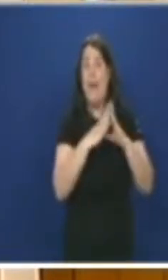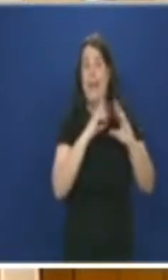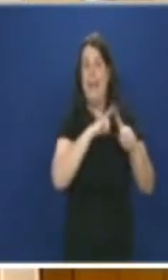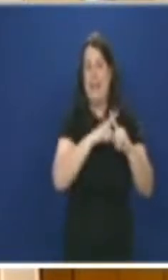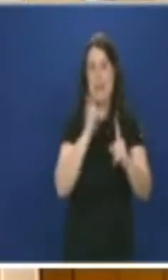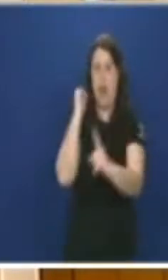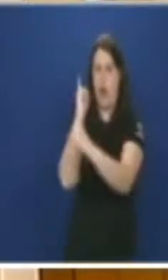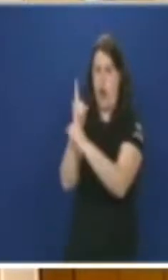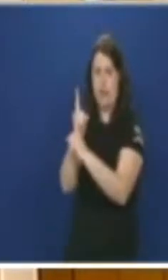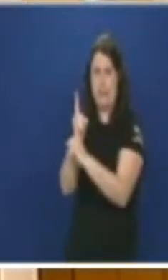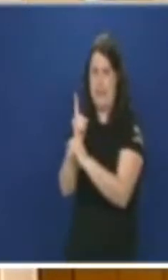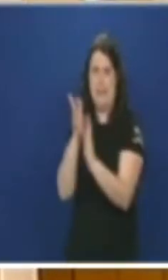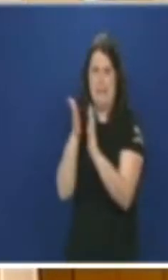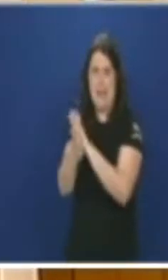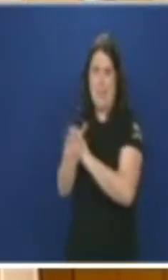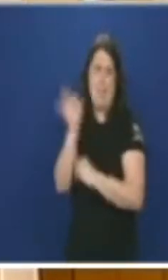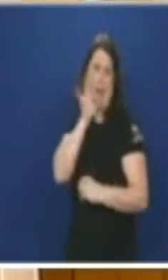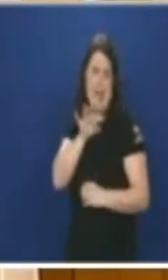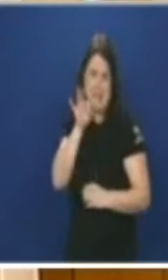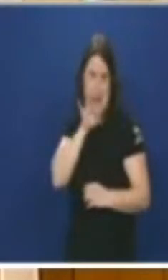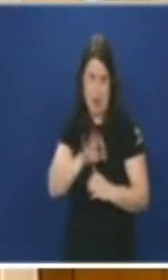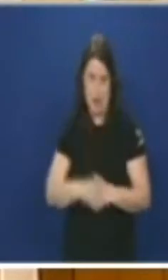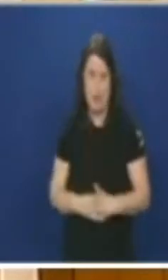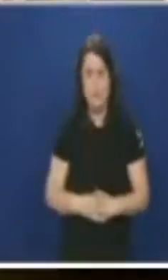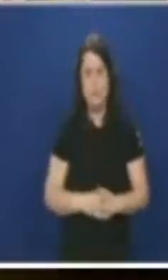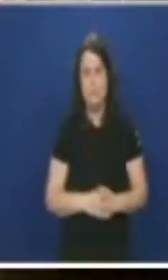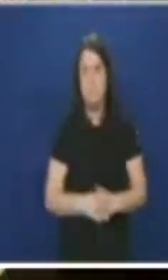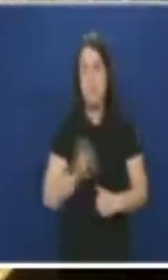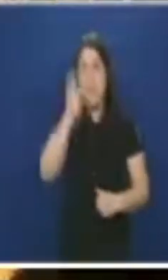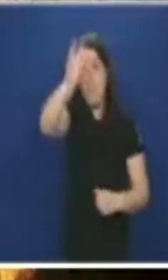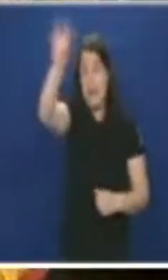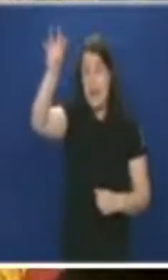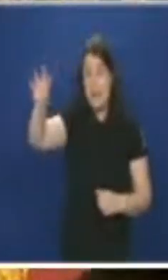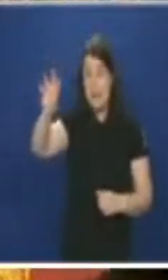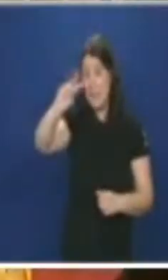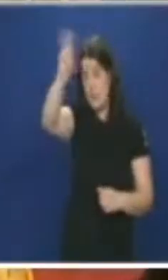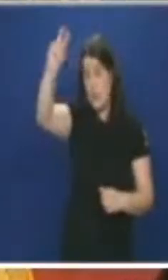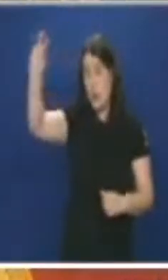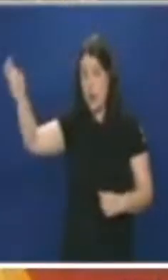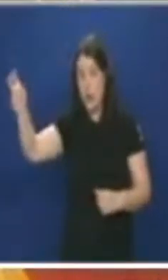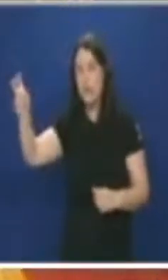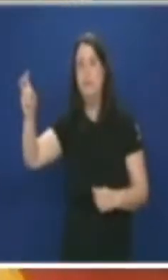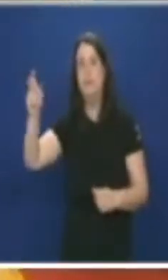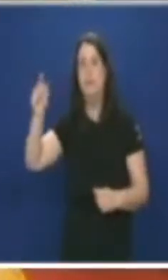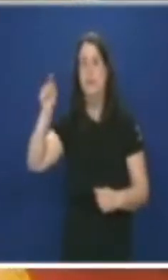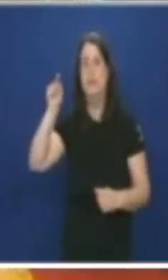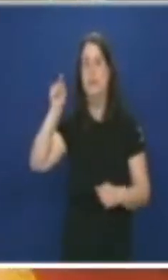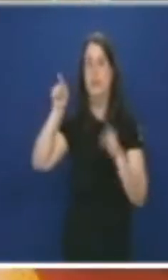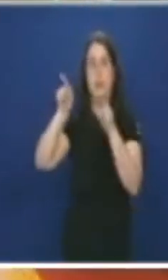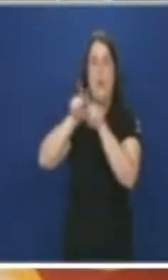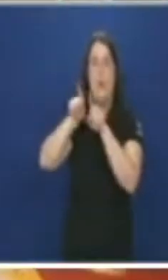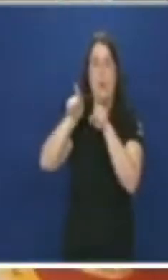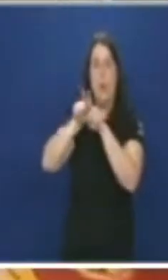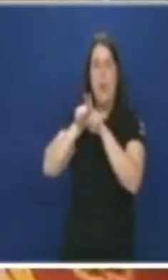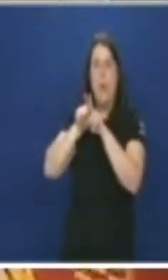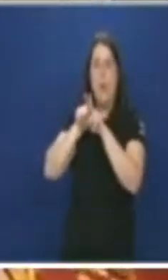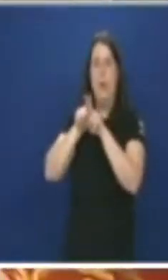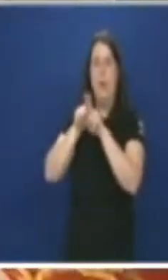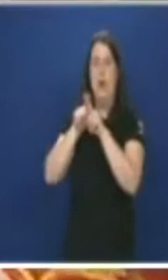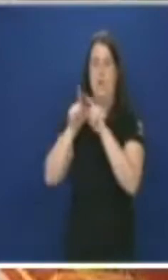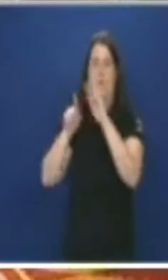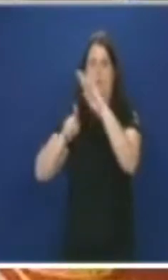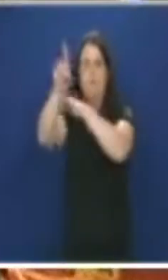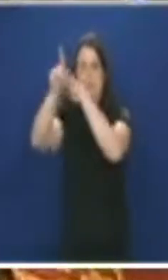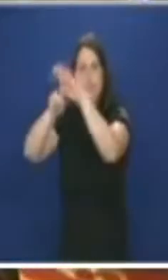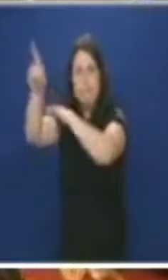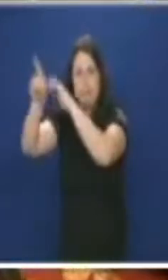foreira, que en outros países foi a placenta do desenvolvemento, do desenrolo